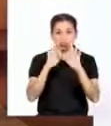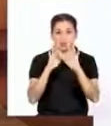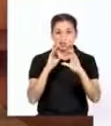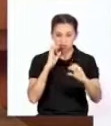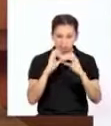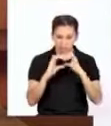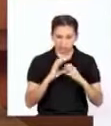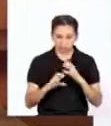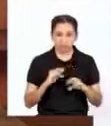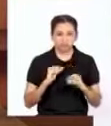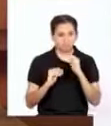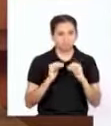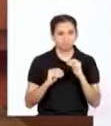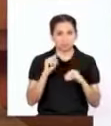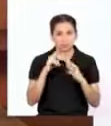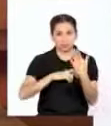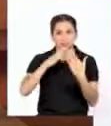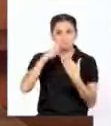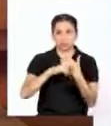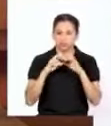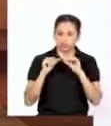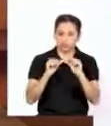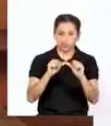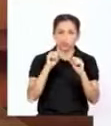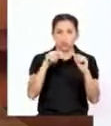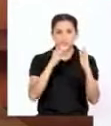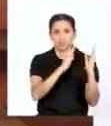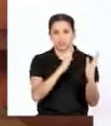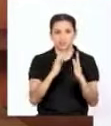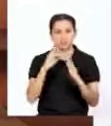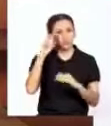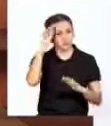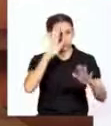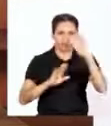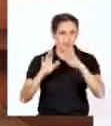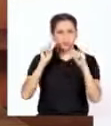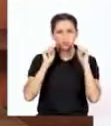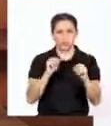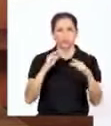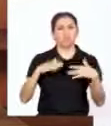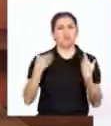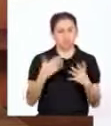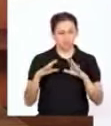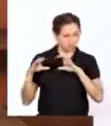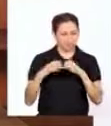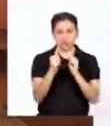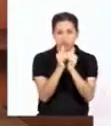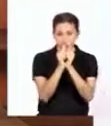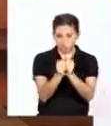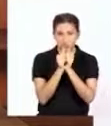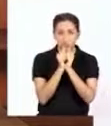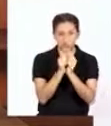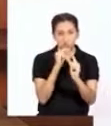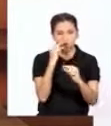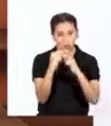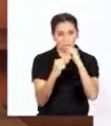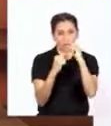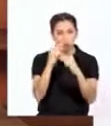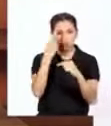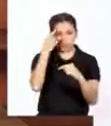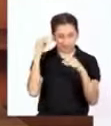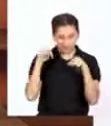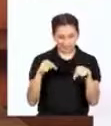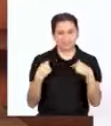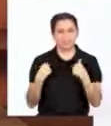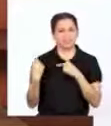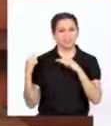importante elaborar el proyecto siguiendo estas pautas. No te preocupes por eso, Yamile. Podemos hacerlo juntas de a